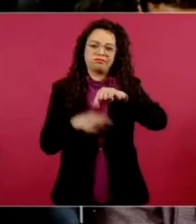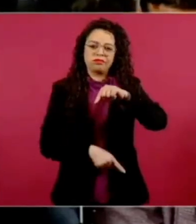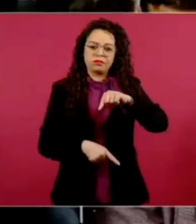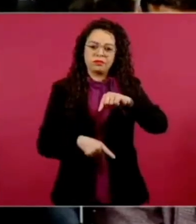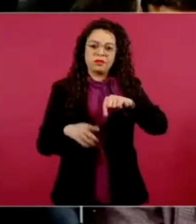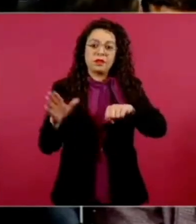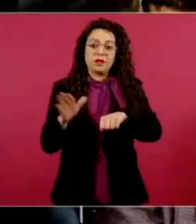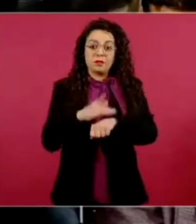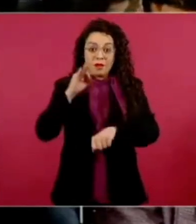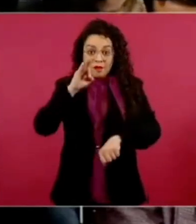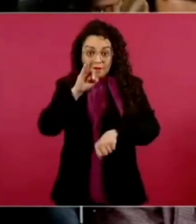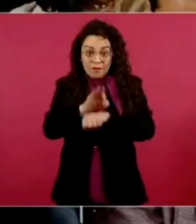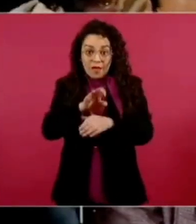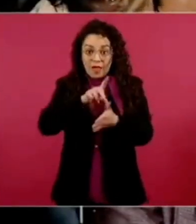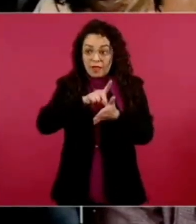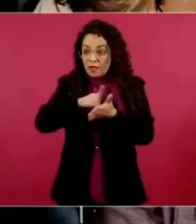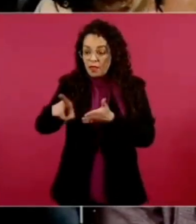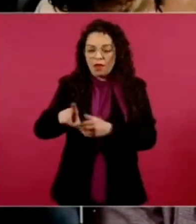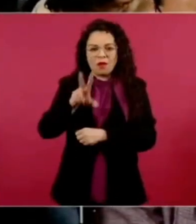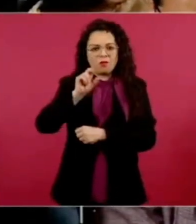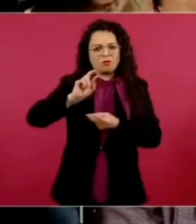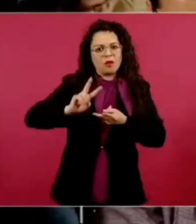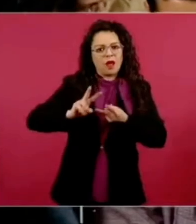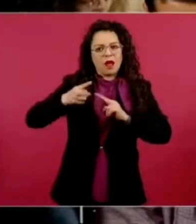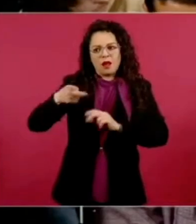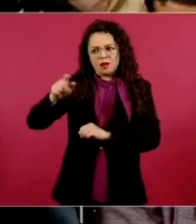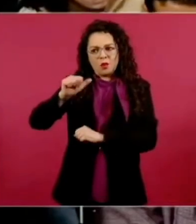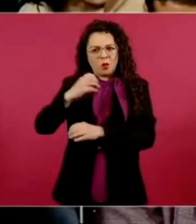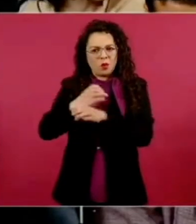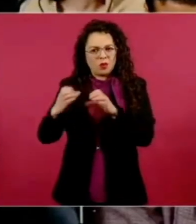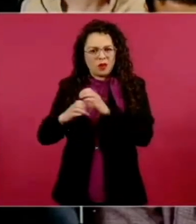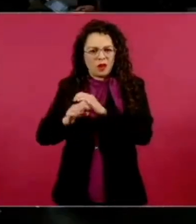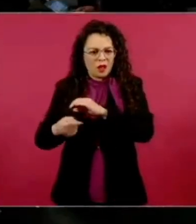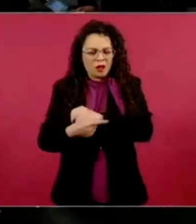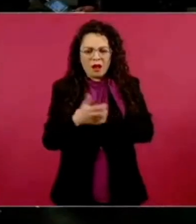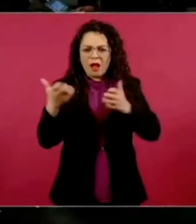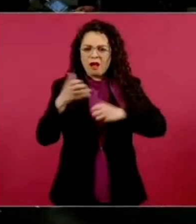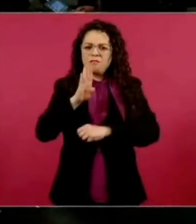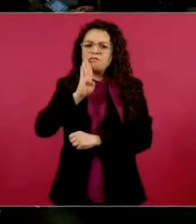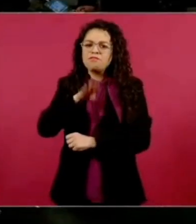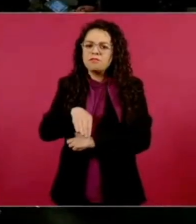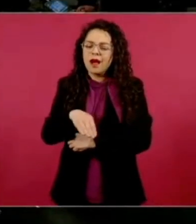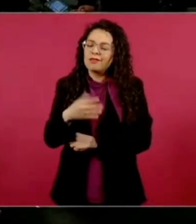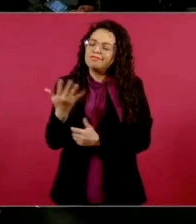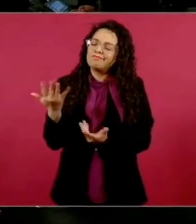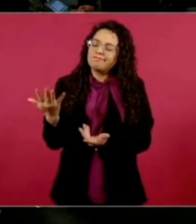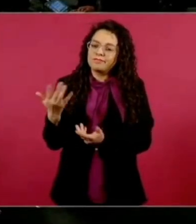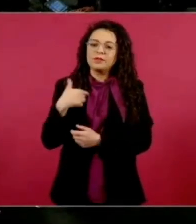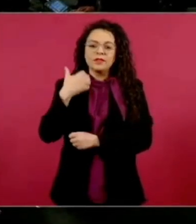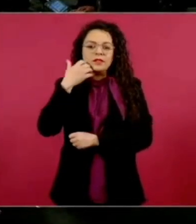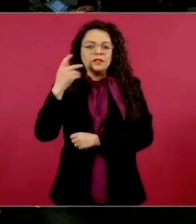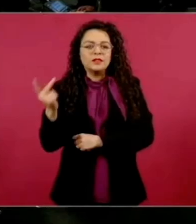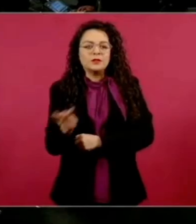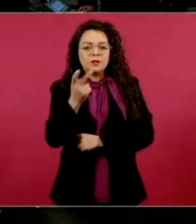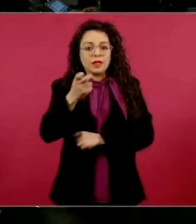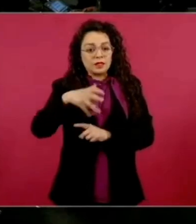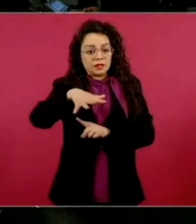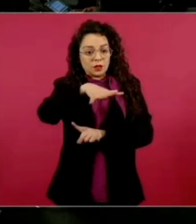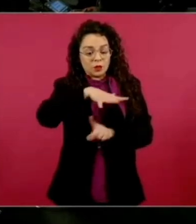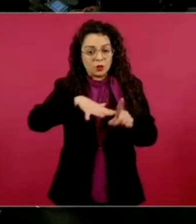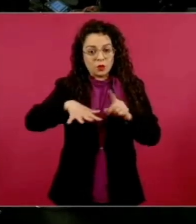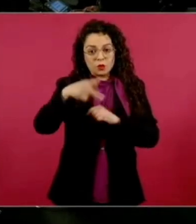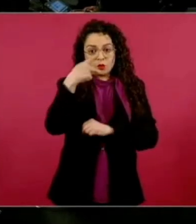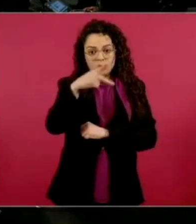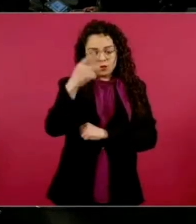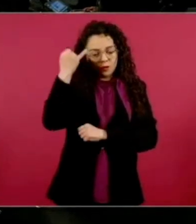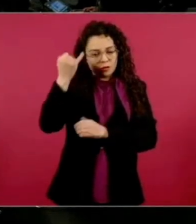pues empiezan a comportarse de esta manera. Preguntarle, presidente, su respecto en este contexto de la reforma y